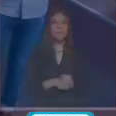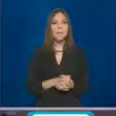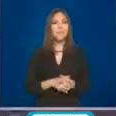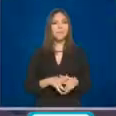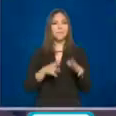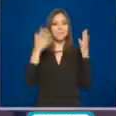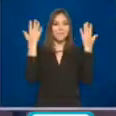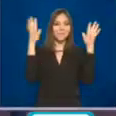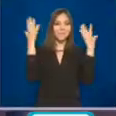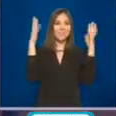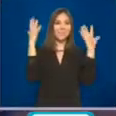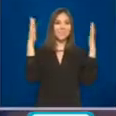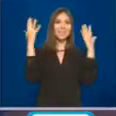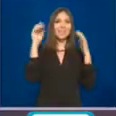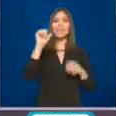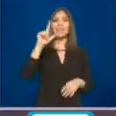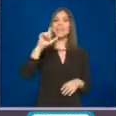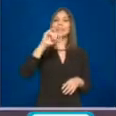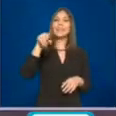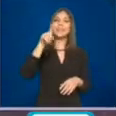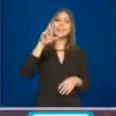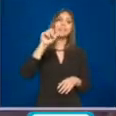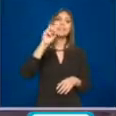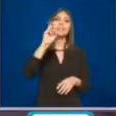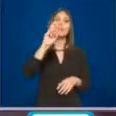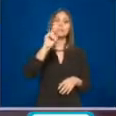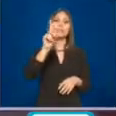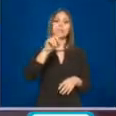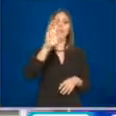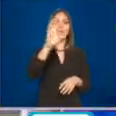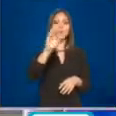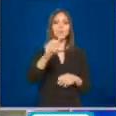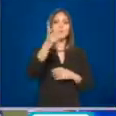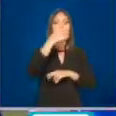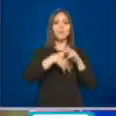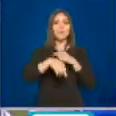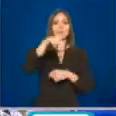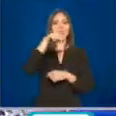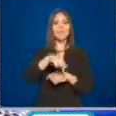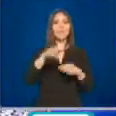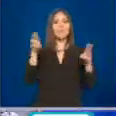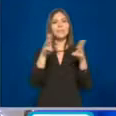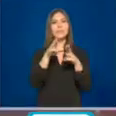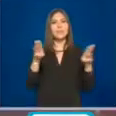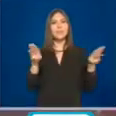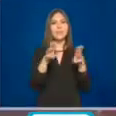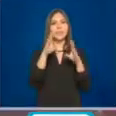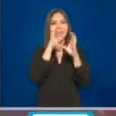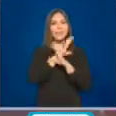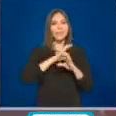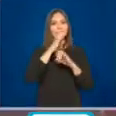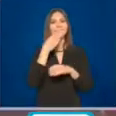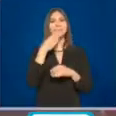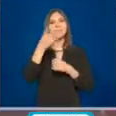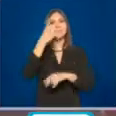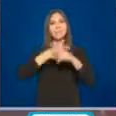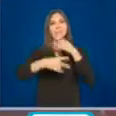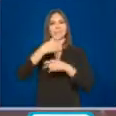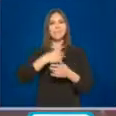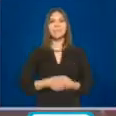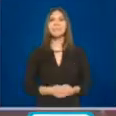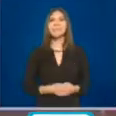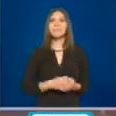Fuerte el aplauso para Alejandra Orozco, que está con nosotros aquí en el musical. Bienvenida. Qué bárbaro.